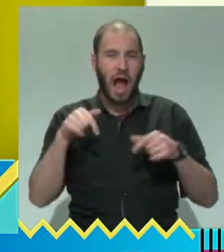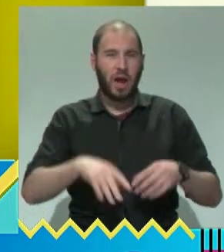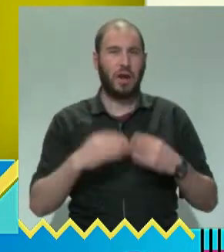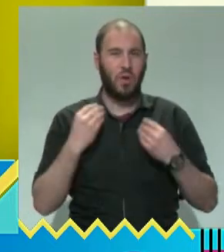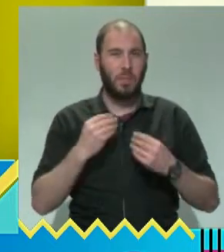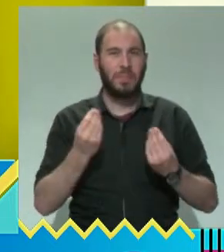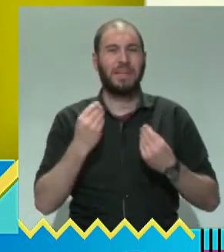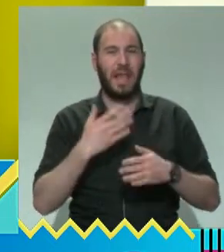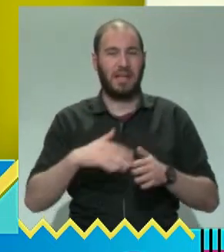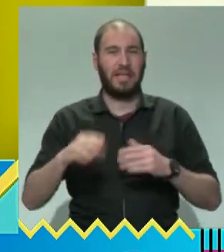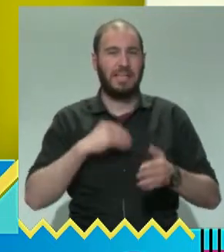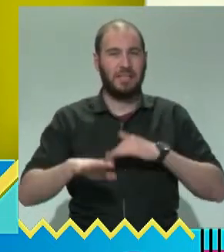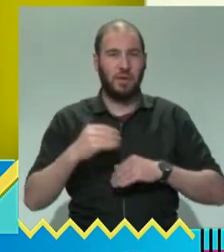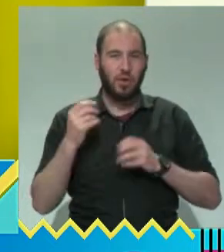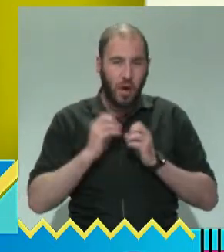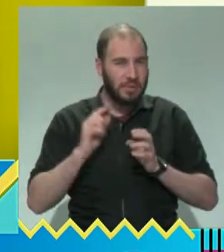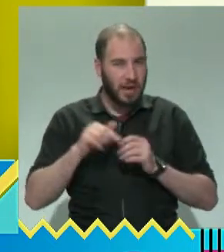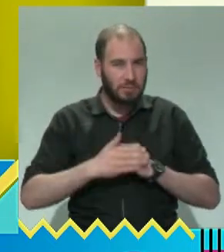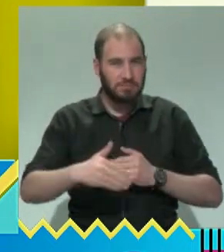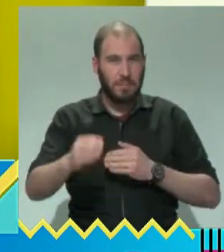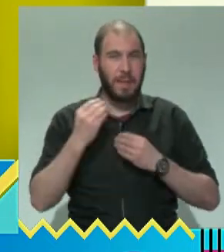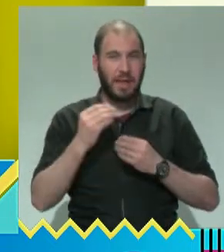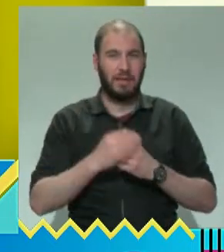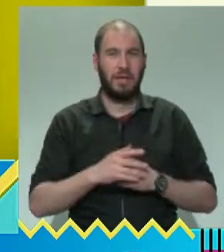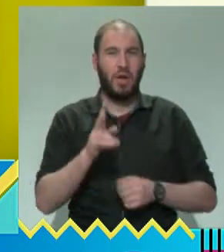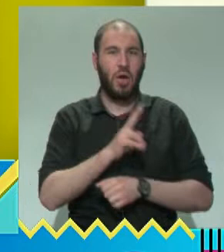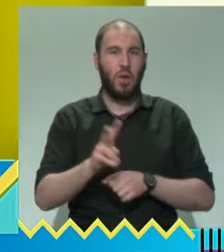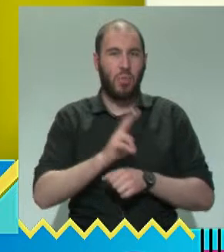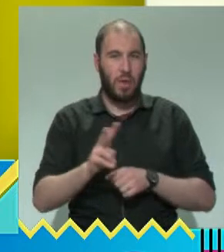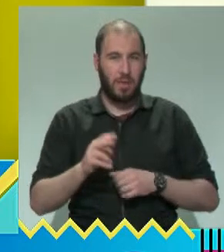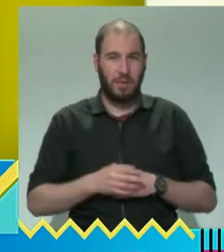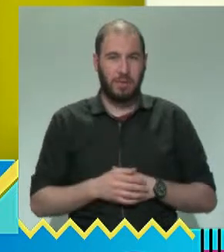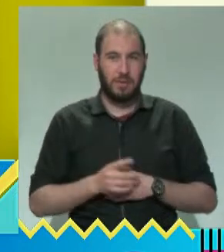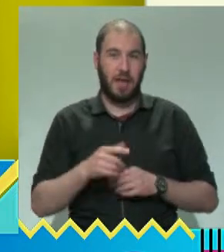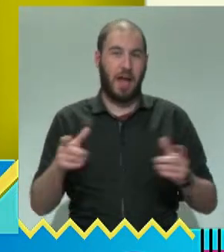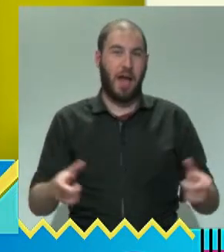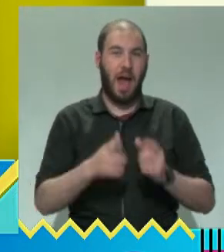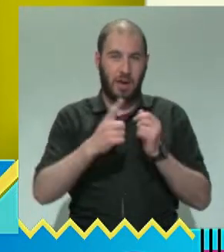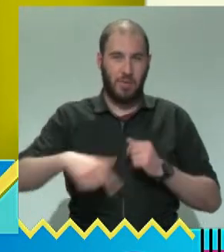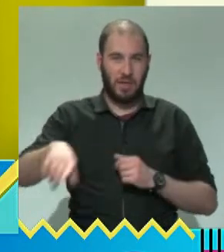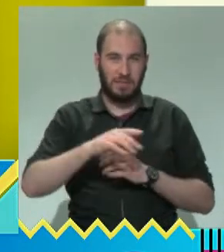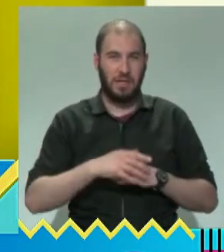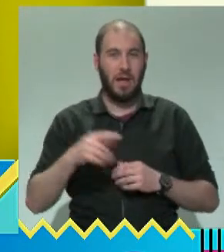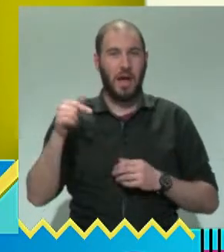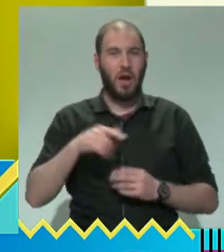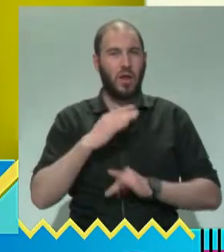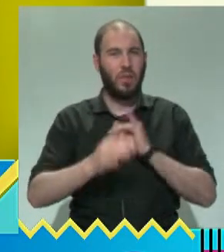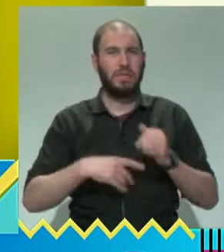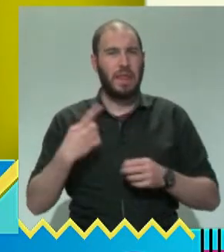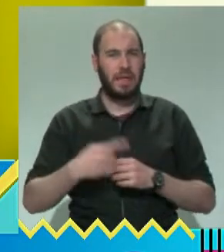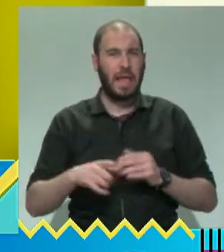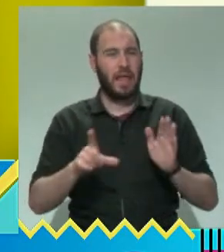se va a hacer, ¿sí?, o qué se está empezando a hacer para la preservación y el cuidado de estos árboles. Vamos a ir un poco a lo que tiene que ver